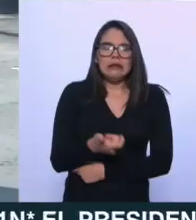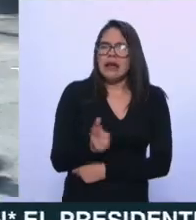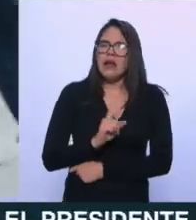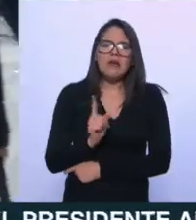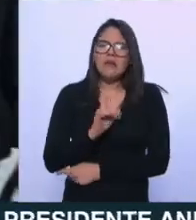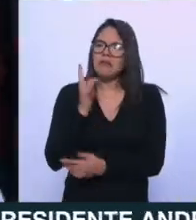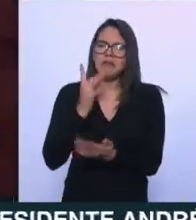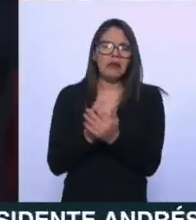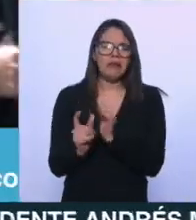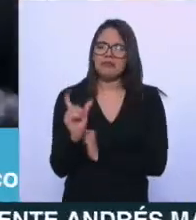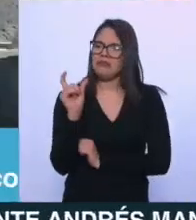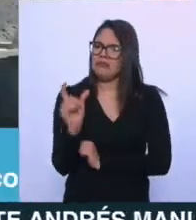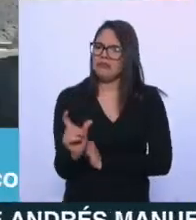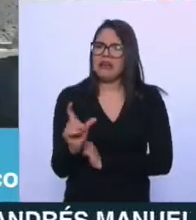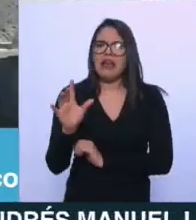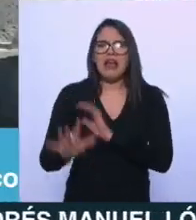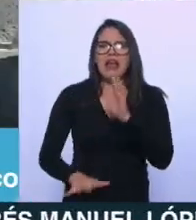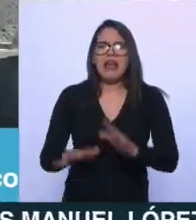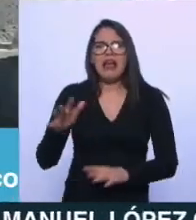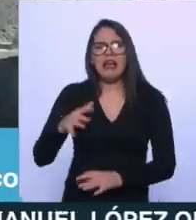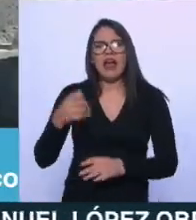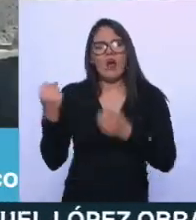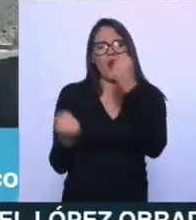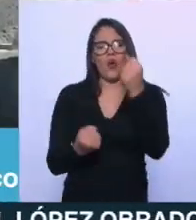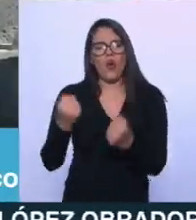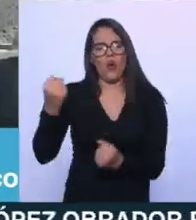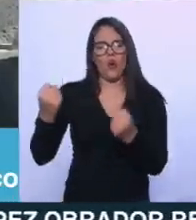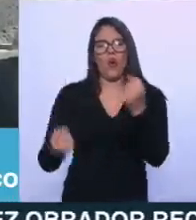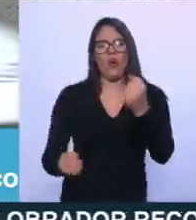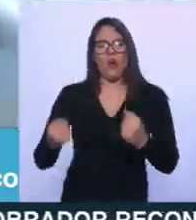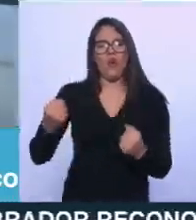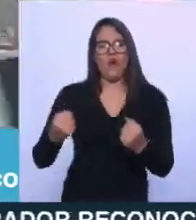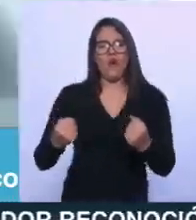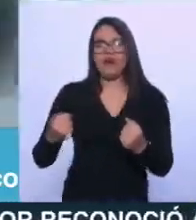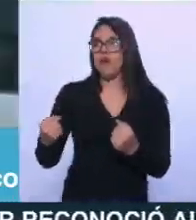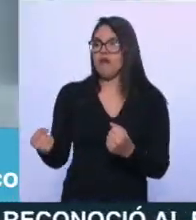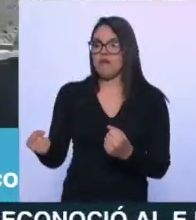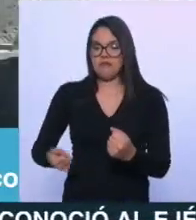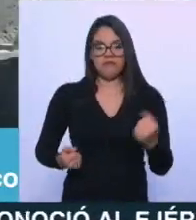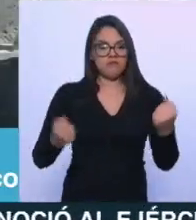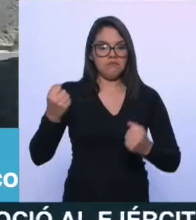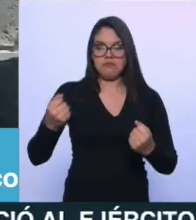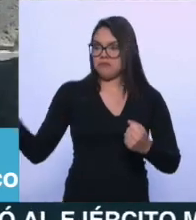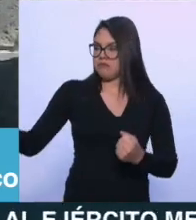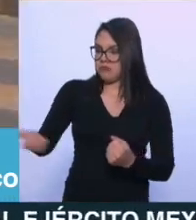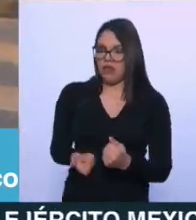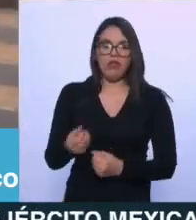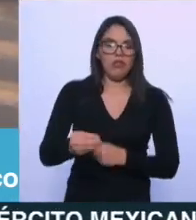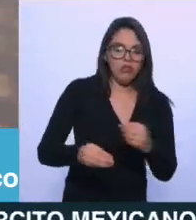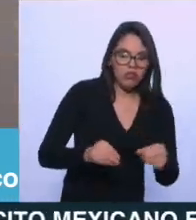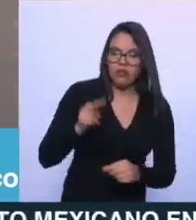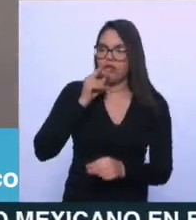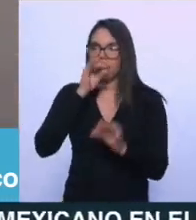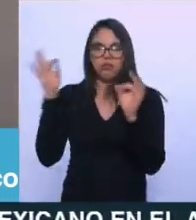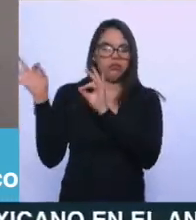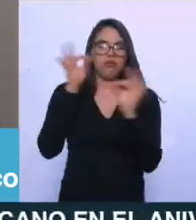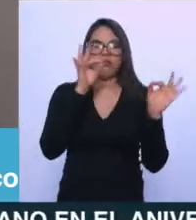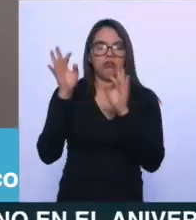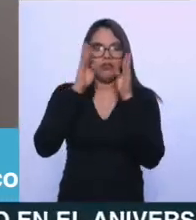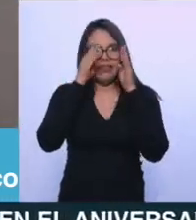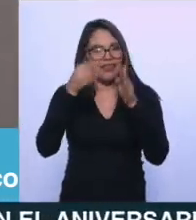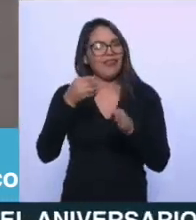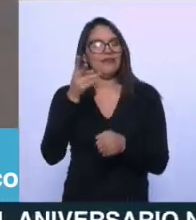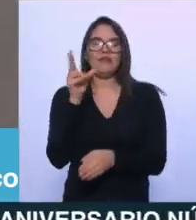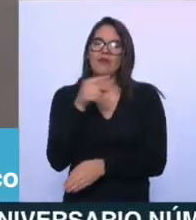va manejando, maniobrando cambio y esas cosas, que nos pone en una situación de inseguridad. Capacitaciones obligatorias a todos